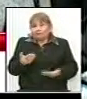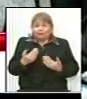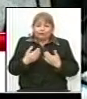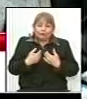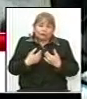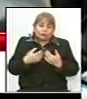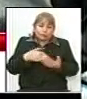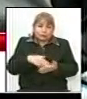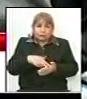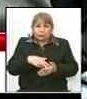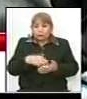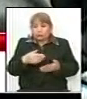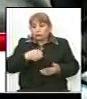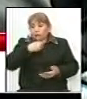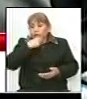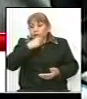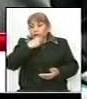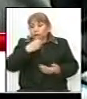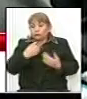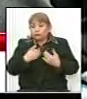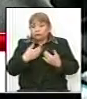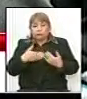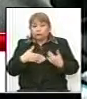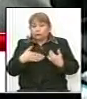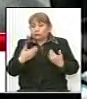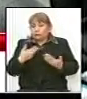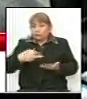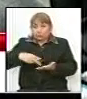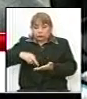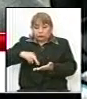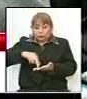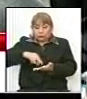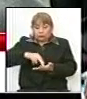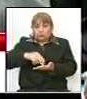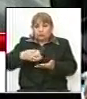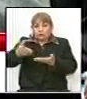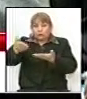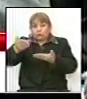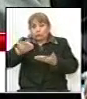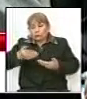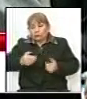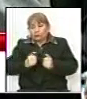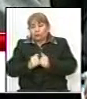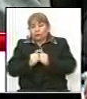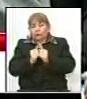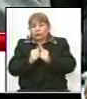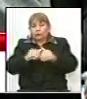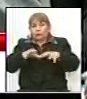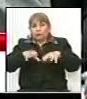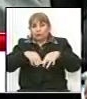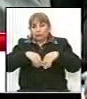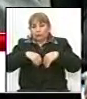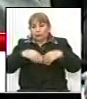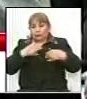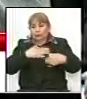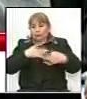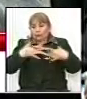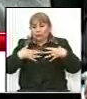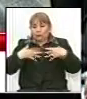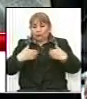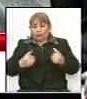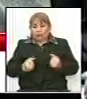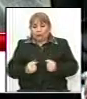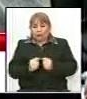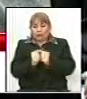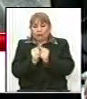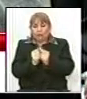enfermedad, versus el adulto mayor que ya no puede caminar, que lo tienen que traer. Yo tengo que adaptar mi sistema de salud para la necesidad de la